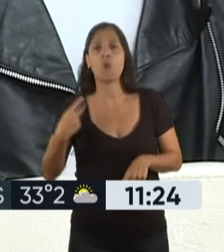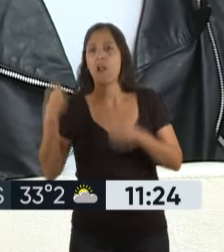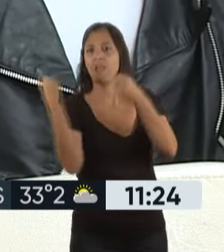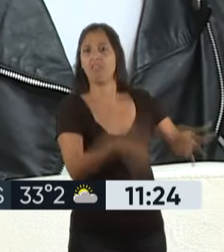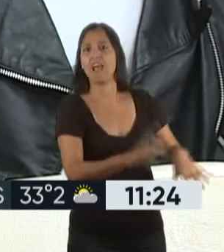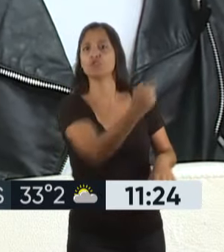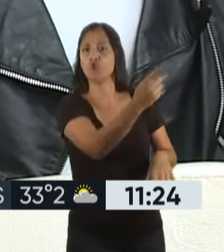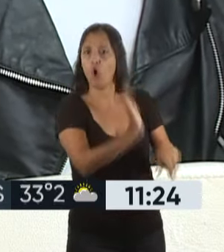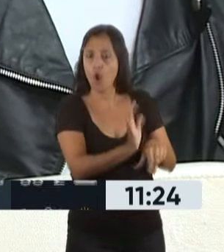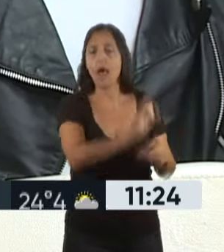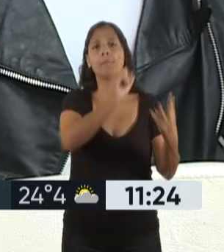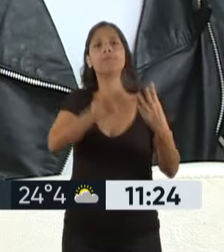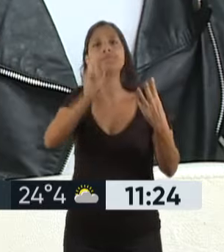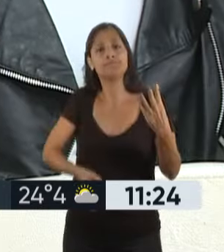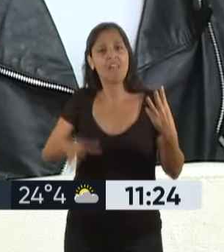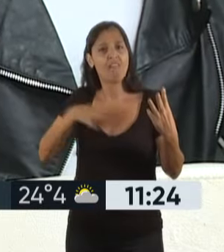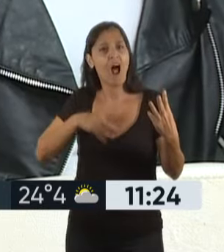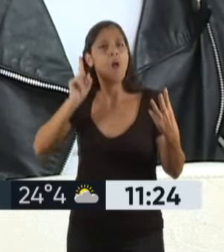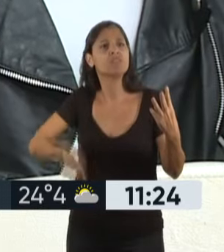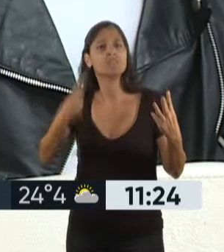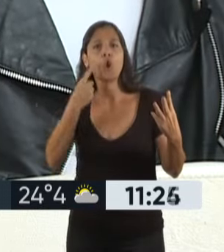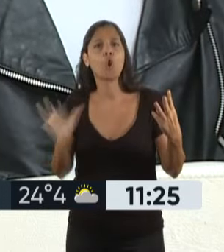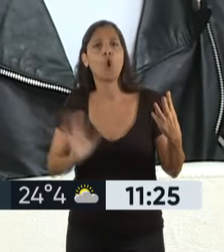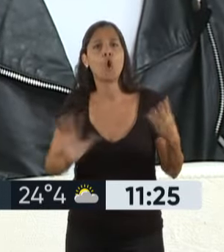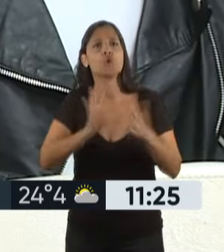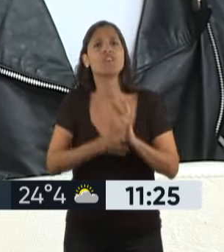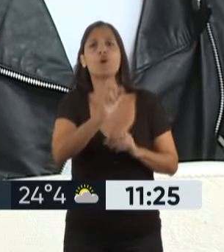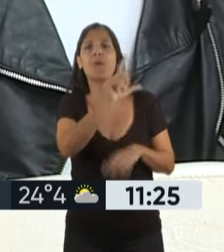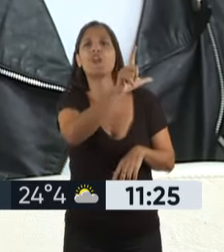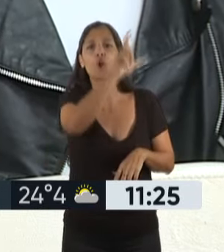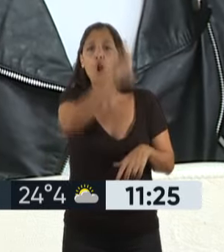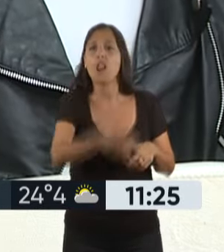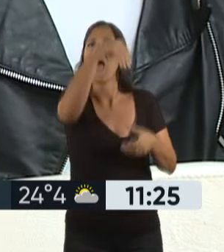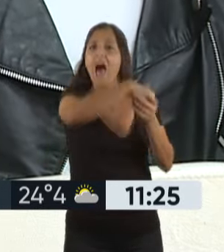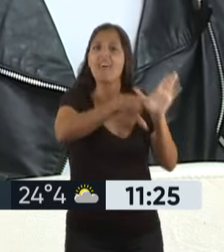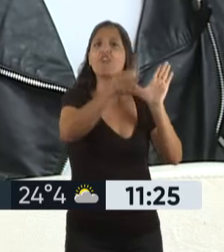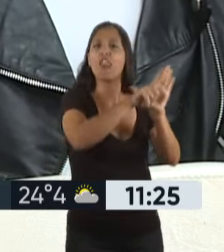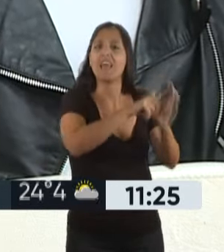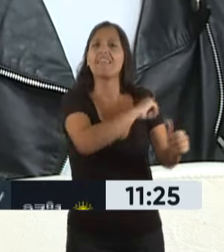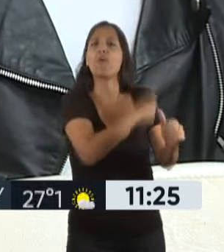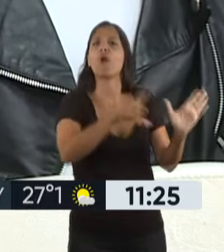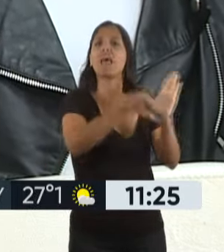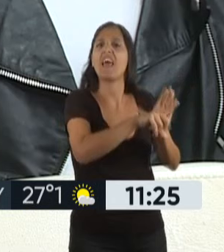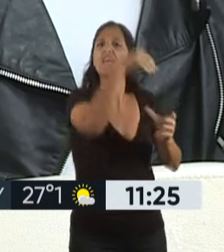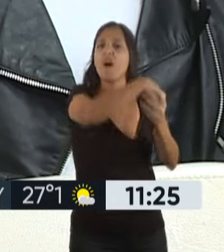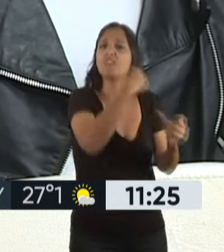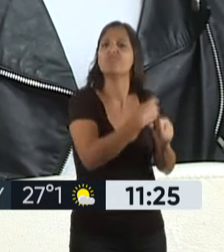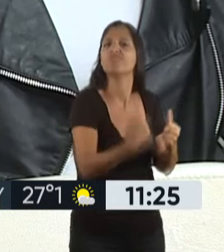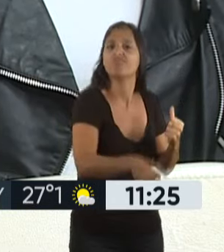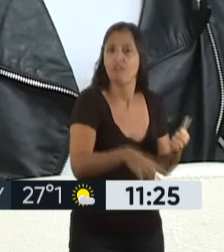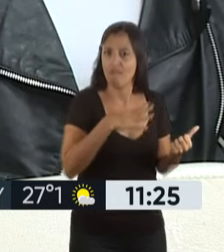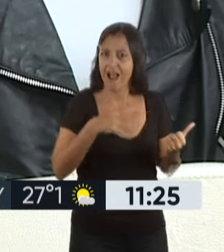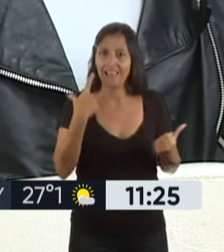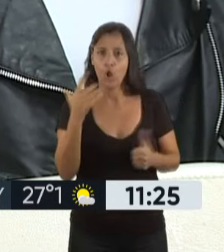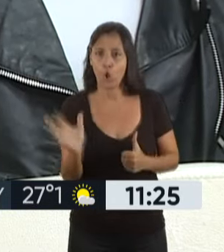identa desconocimiento del rol de la del poder legislativo casi como el